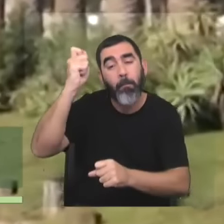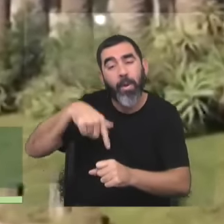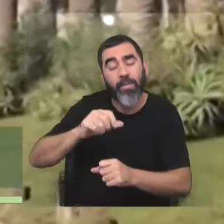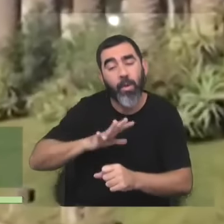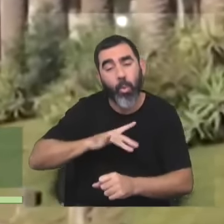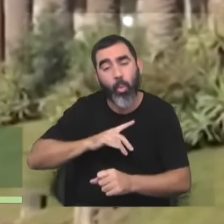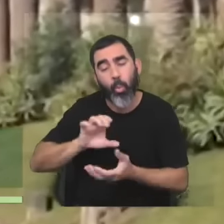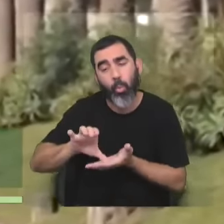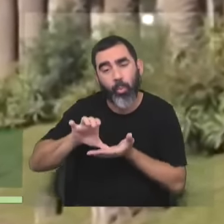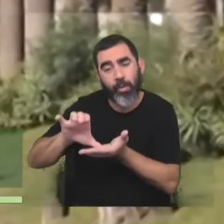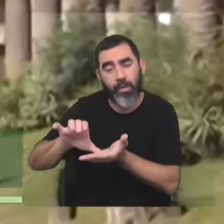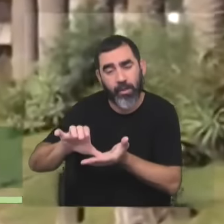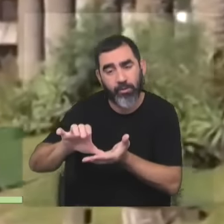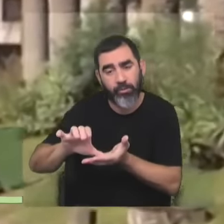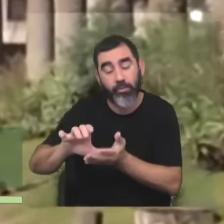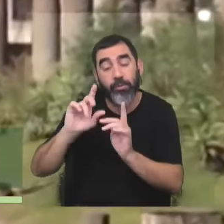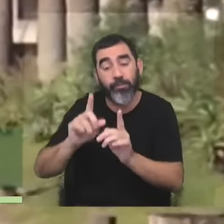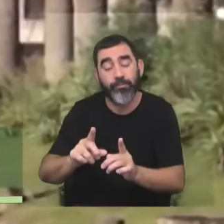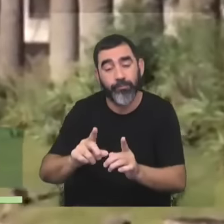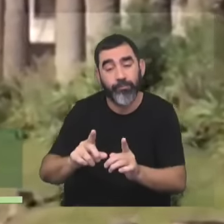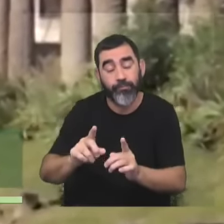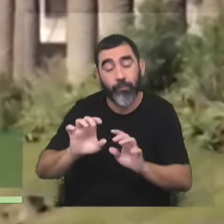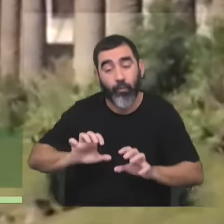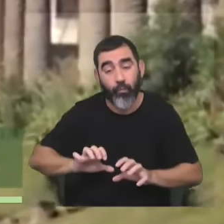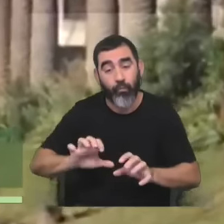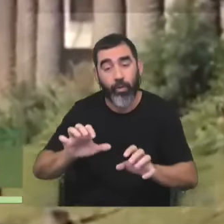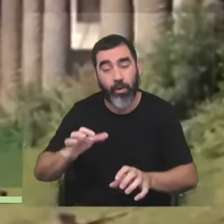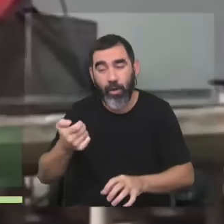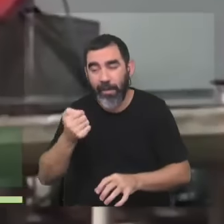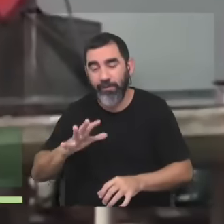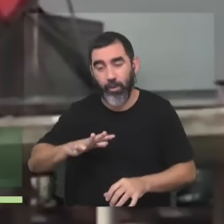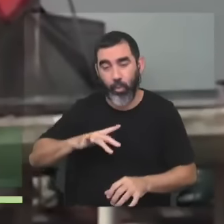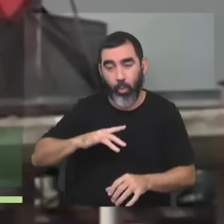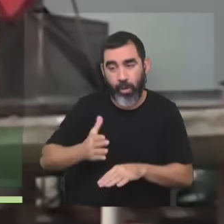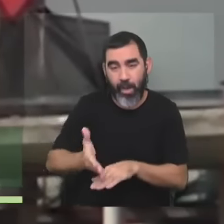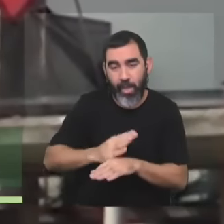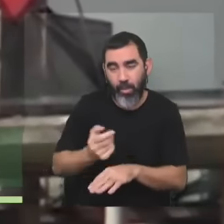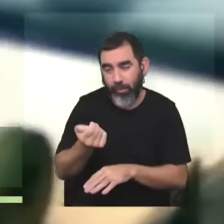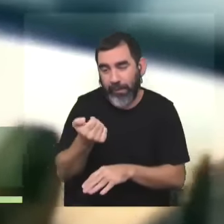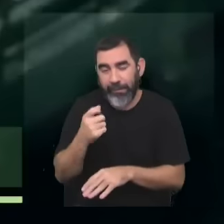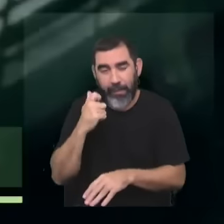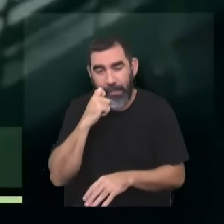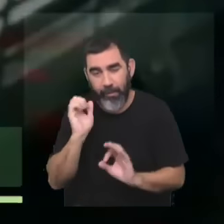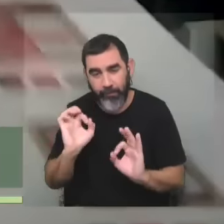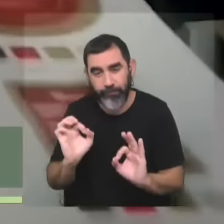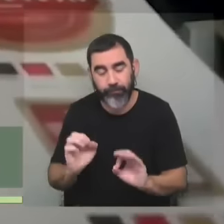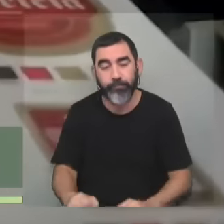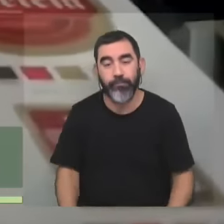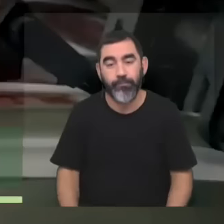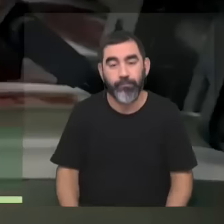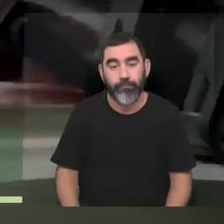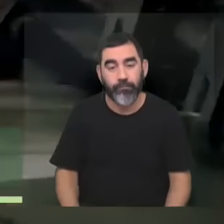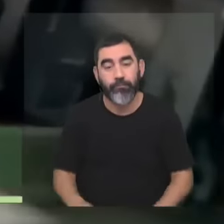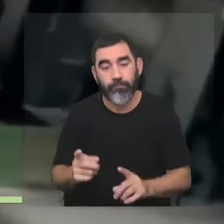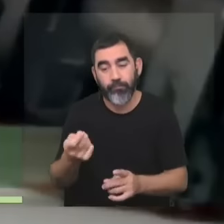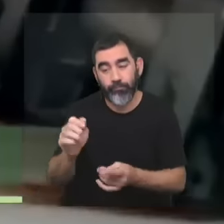retiros incentivados se toma en cuenta el personal que tiene causa jubilatoria o que está para prejubilarse y acompañado De